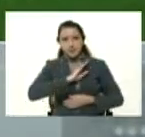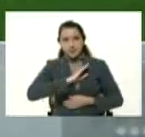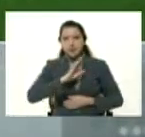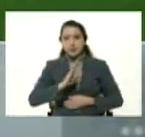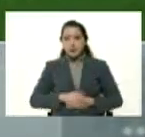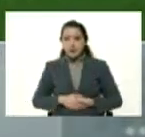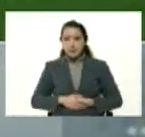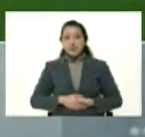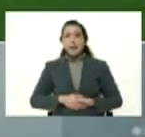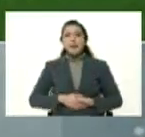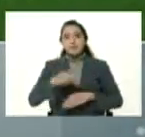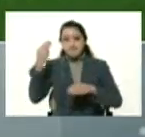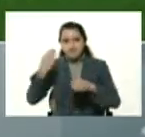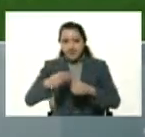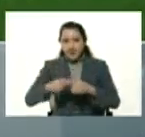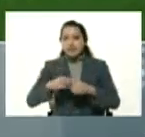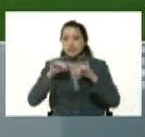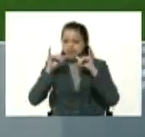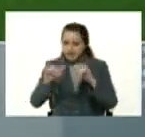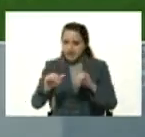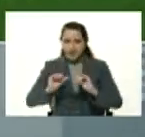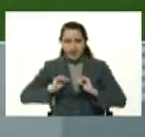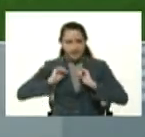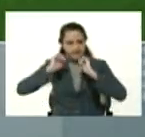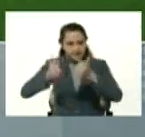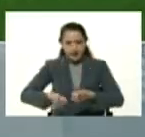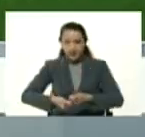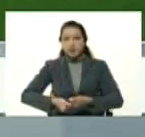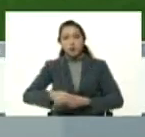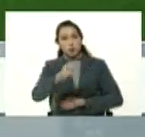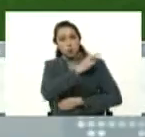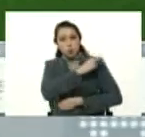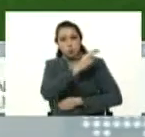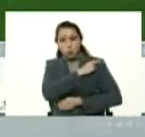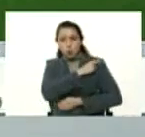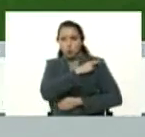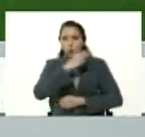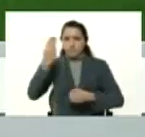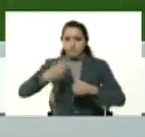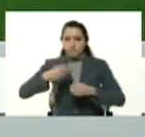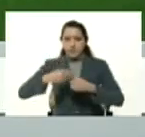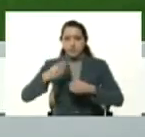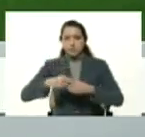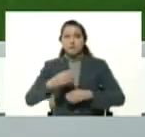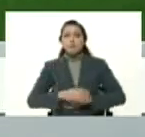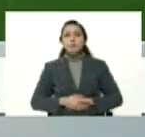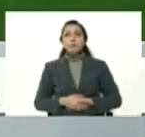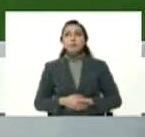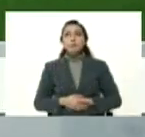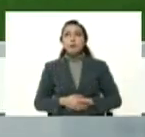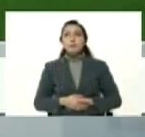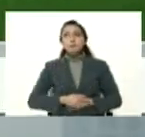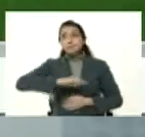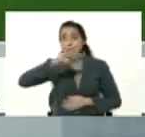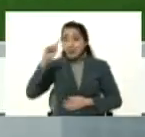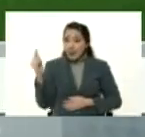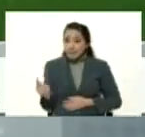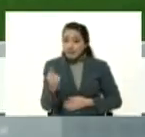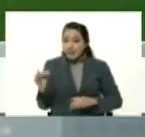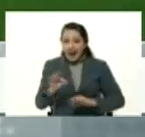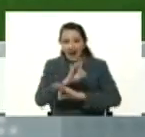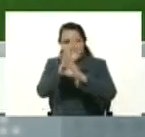matriz, Pequibem, a su empresa dueña PDVSA. Podría ser una de las primeras